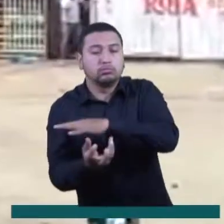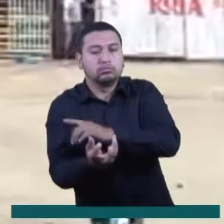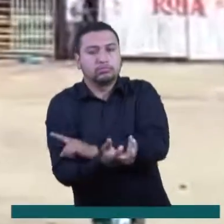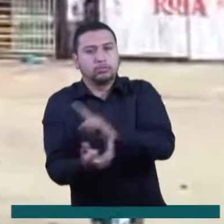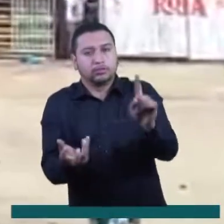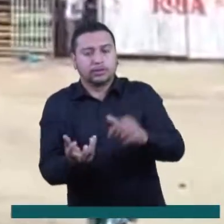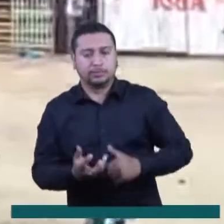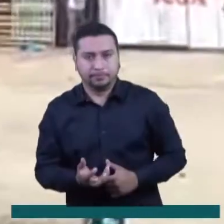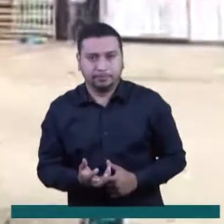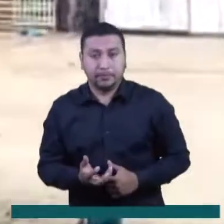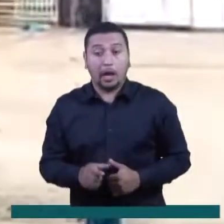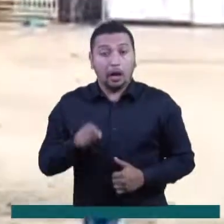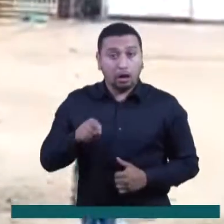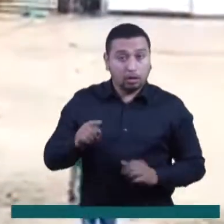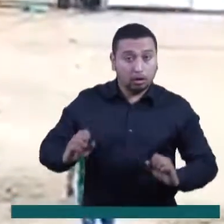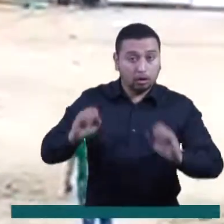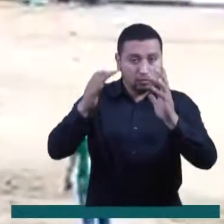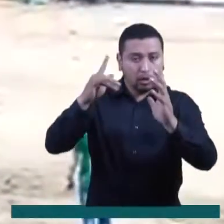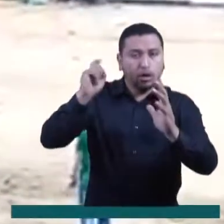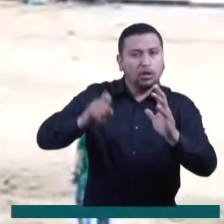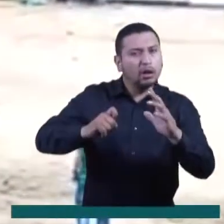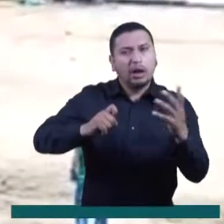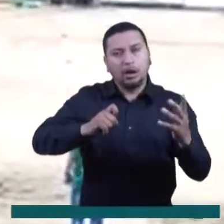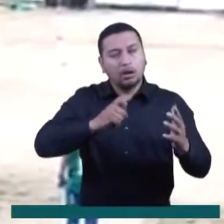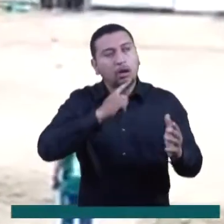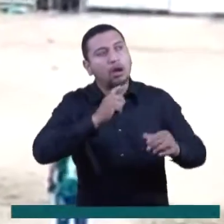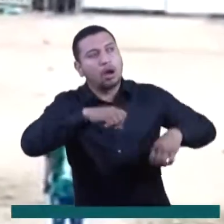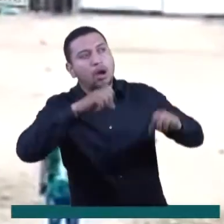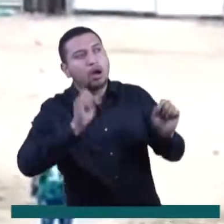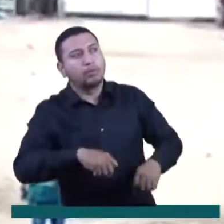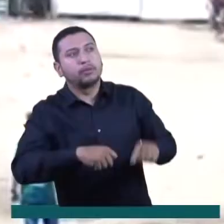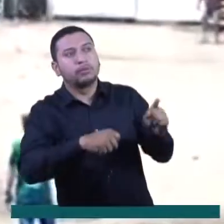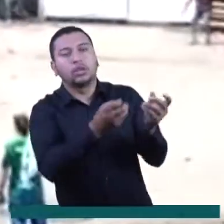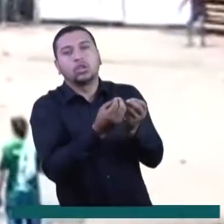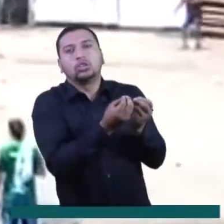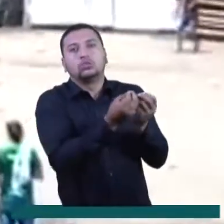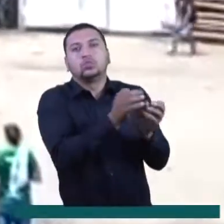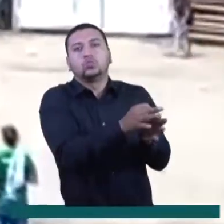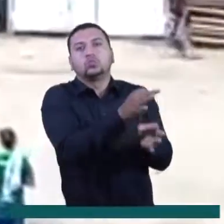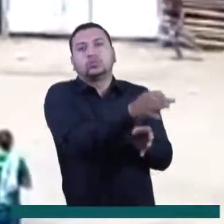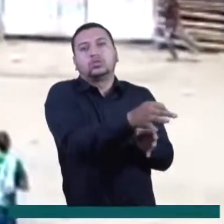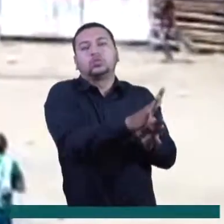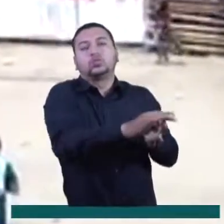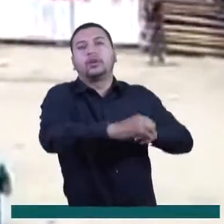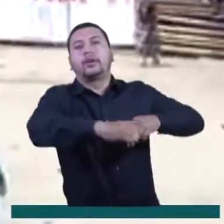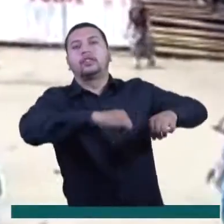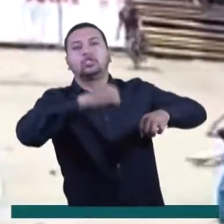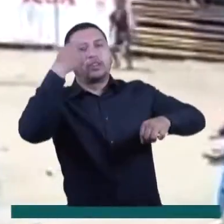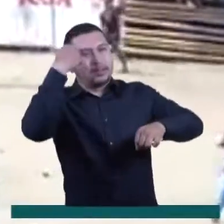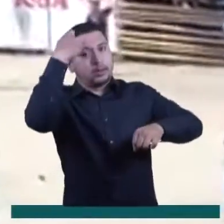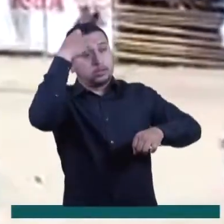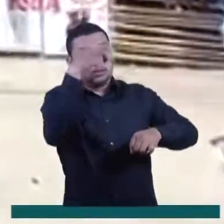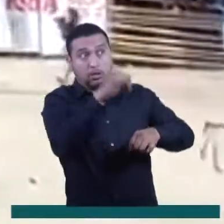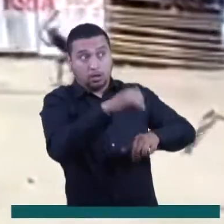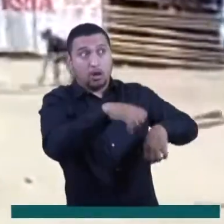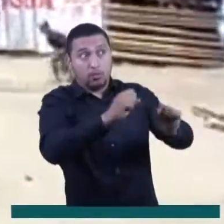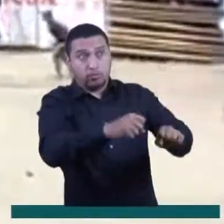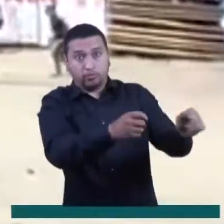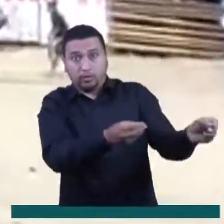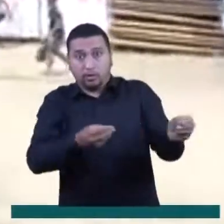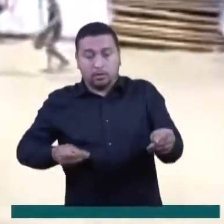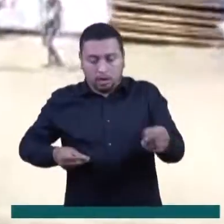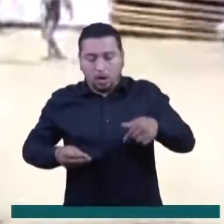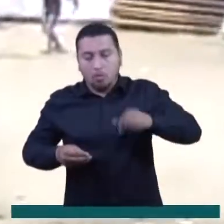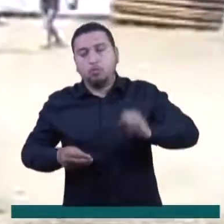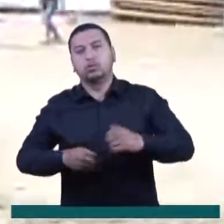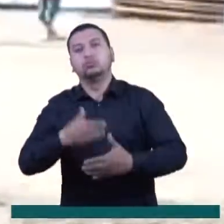la autorización de este tipo de eventos, se debe contar con la revisión y aprobación del Consejo Municipal de Gestión del Riesgo de cada municipio. Y